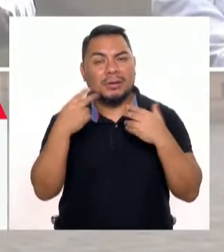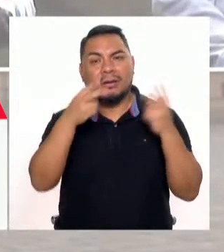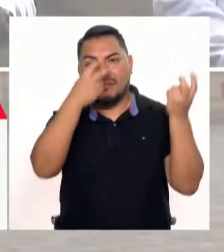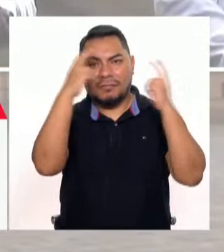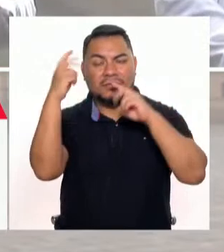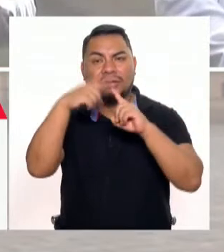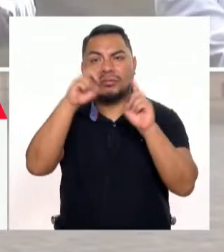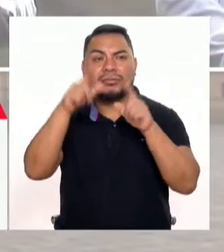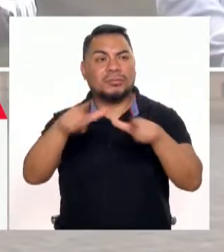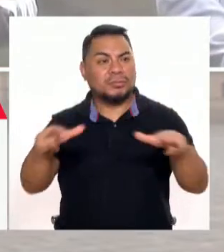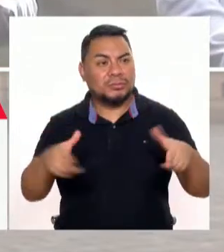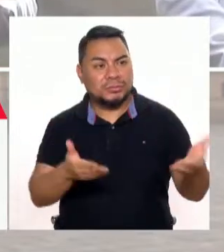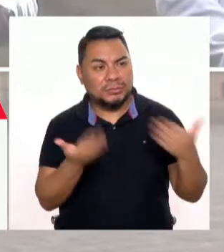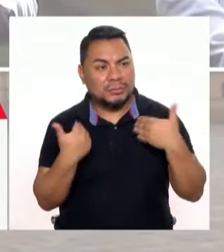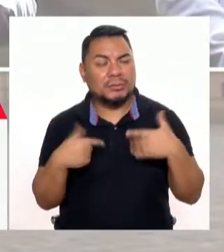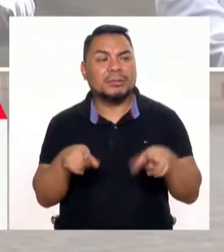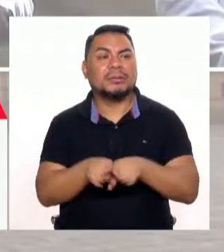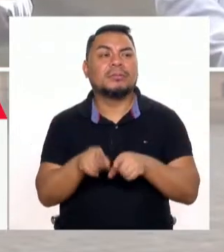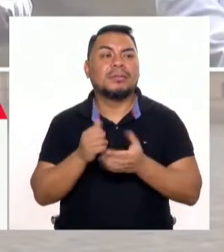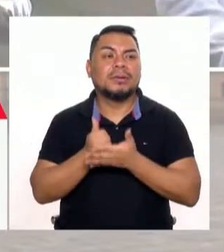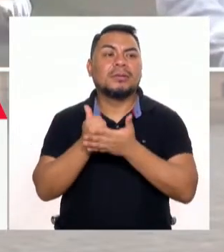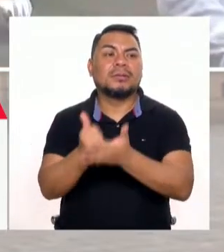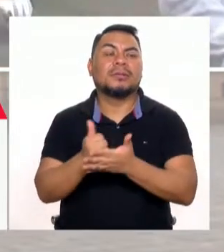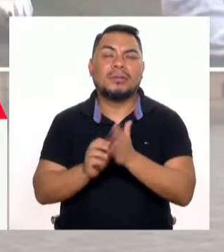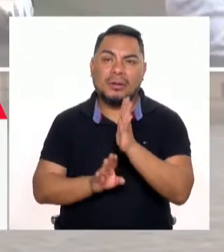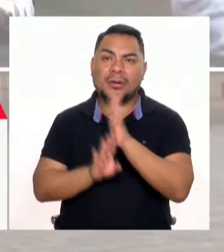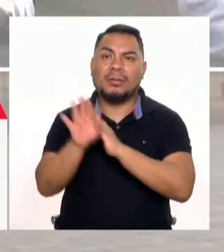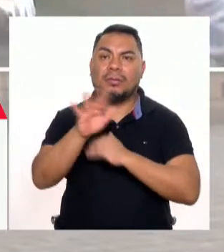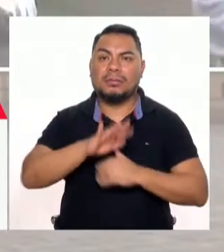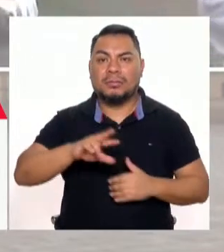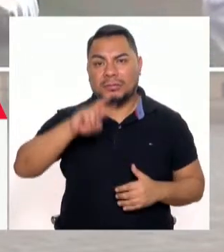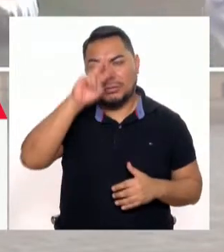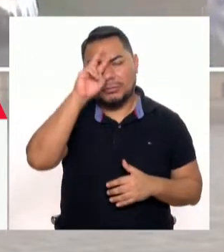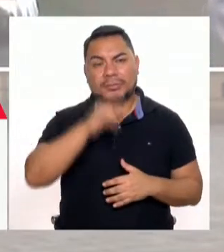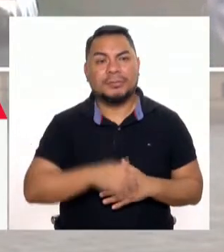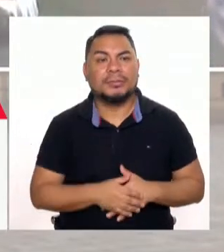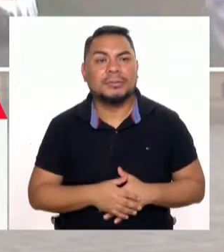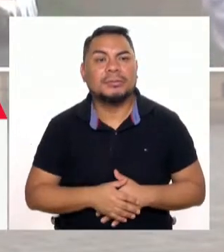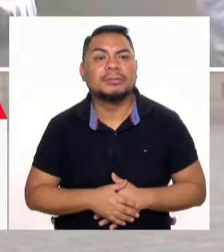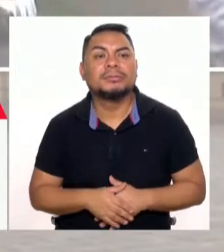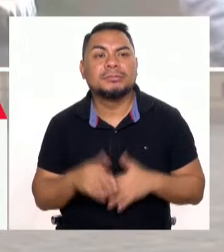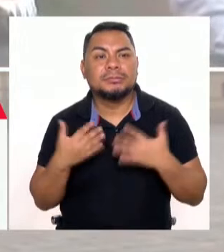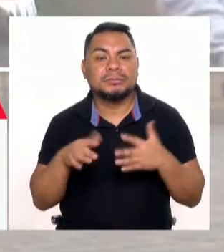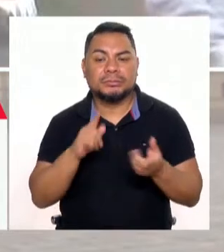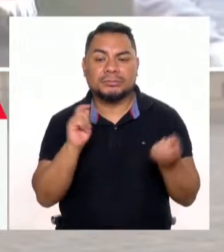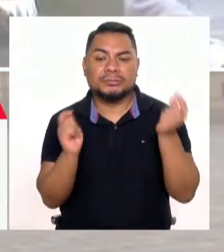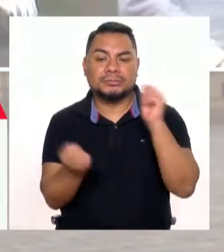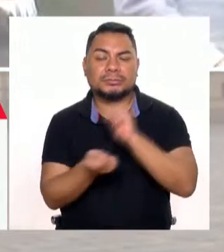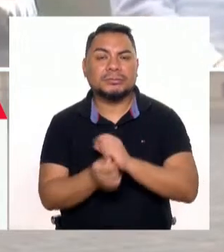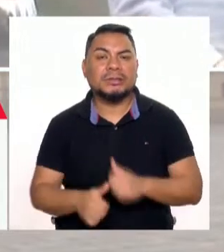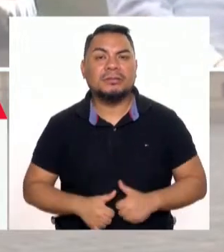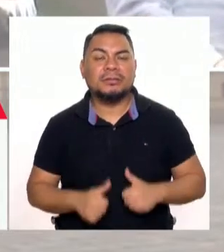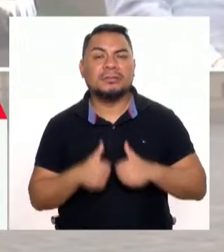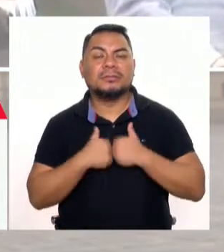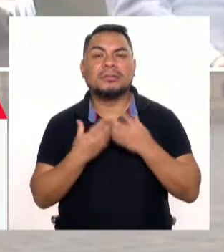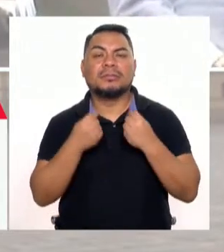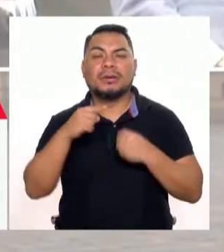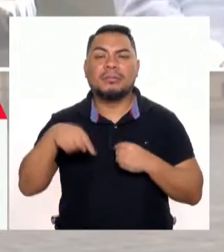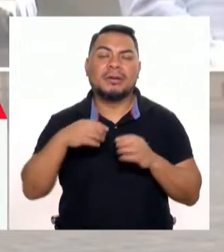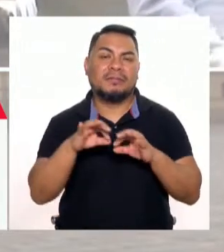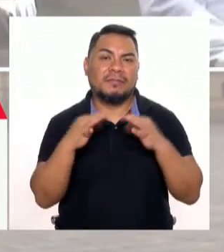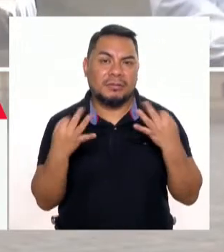esta región y así ayudar al desarrollo del país estamos cambiando la vida de miles de